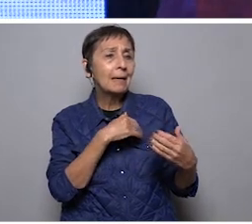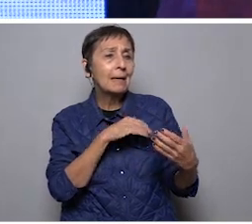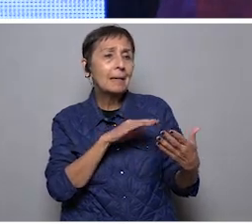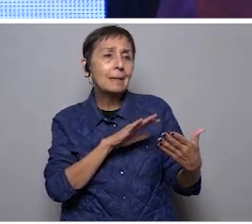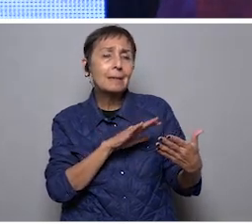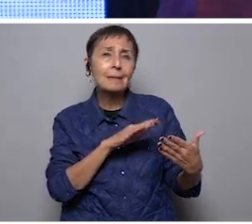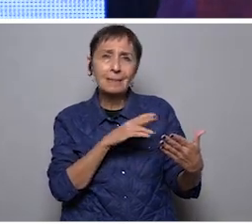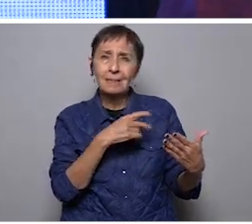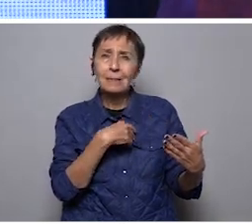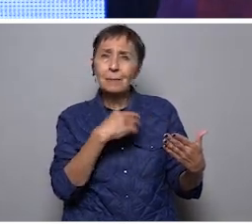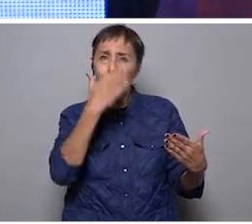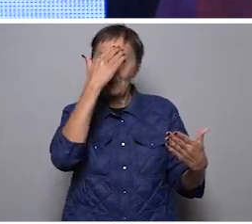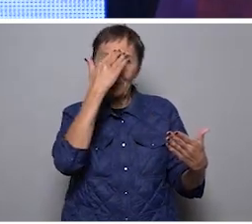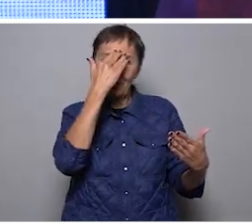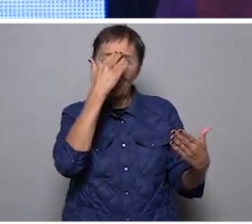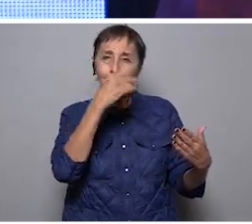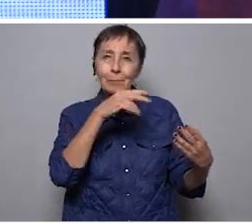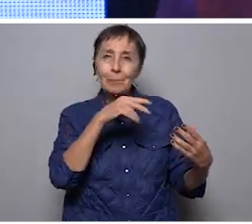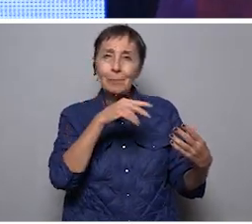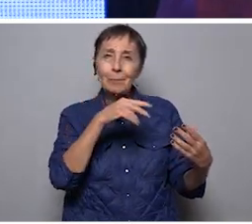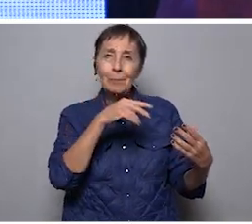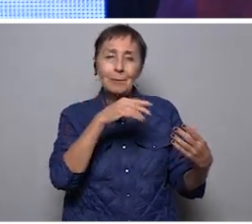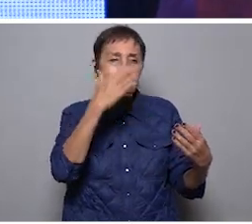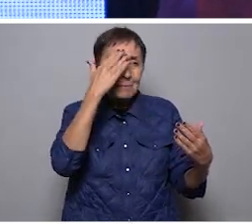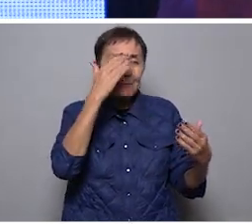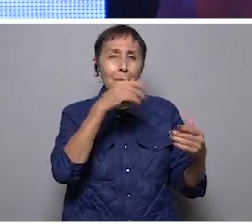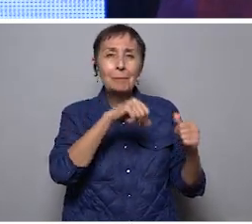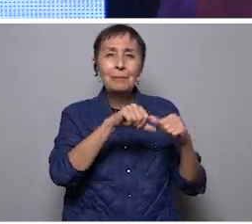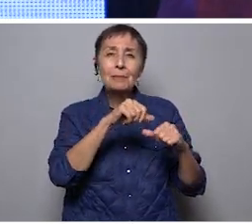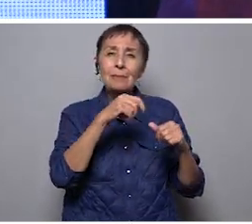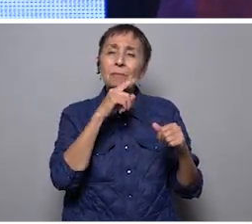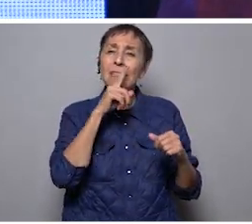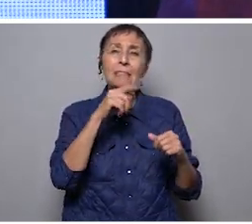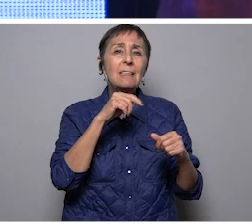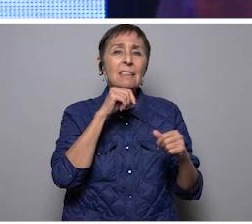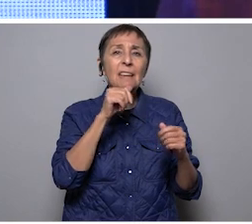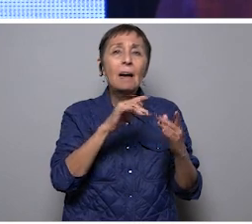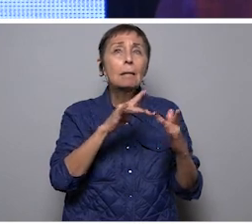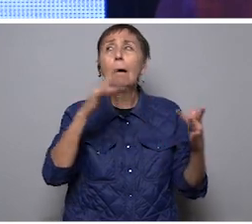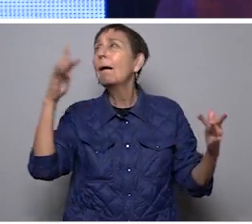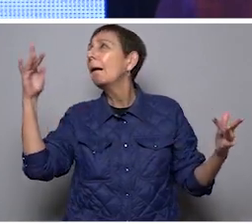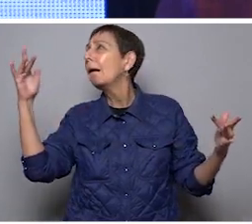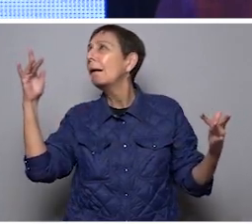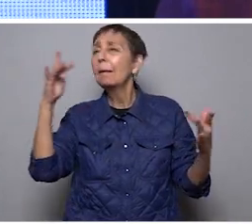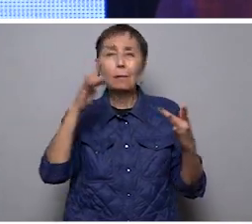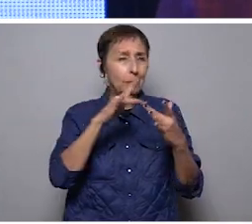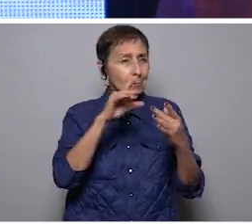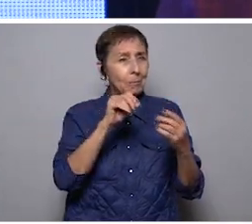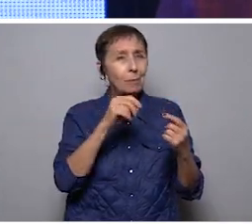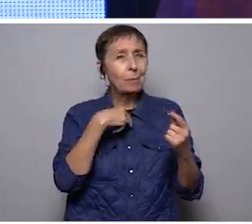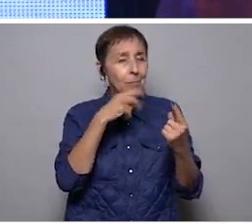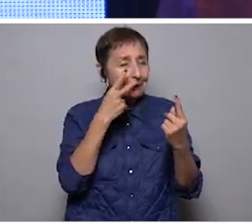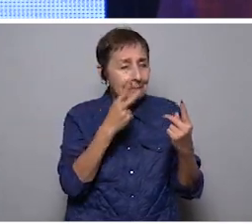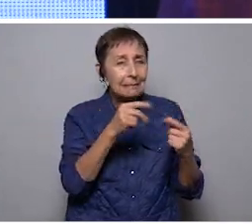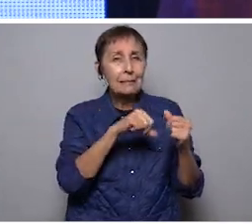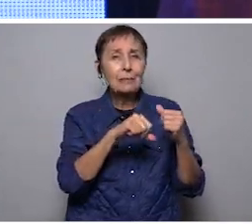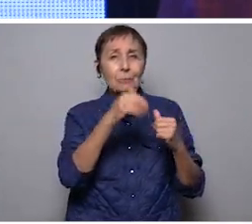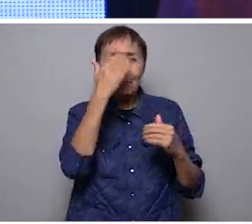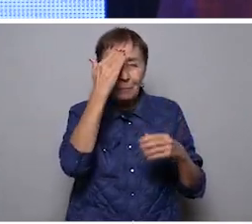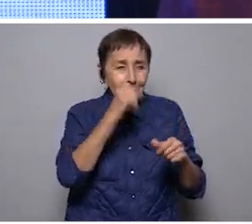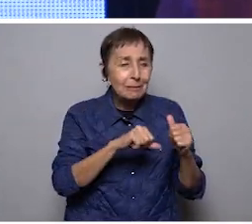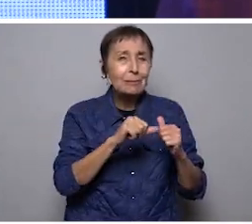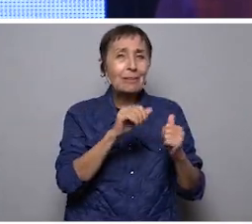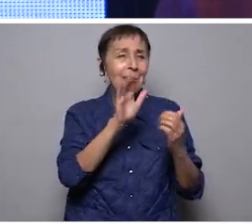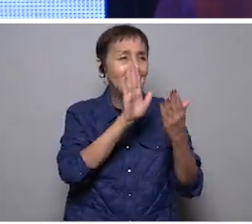con el cliente ese caracara esa digamos acompañamiento que han tenido estas instituciones como